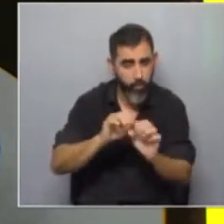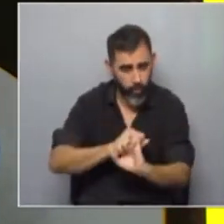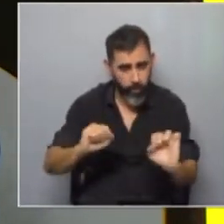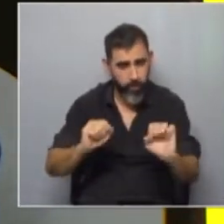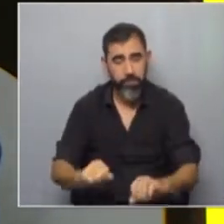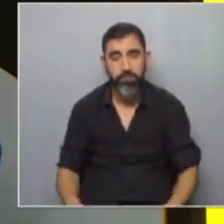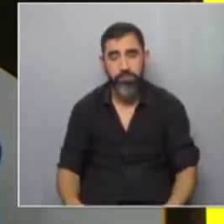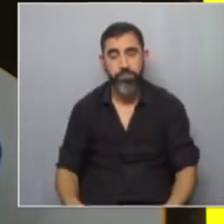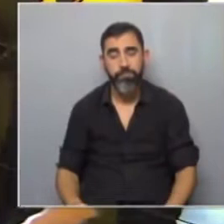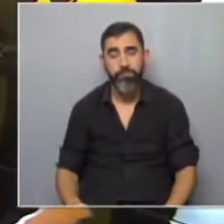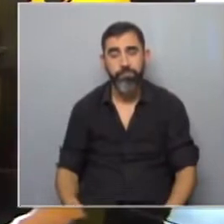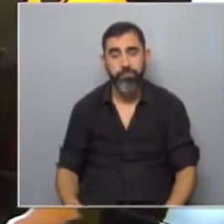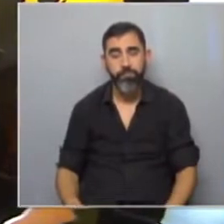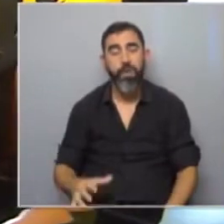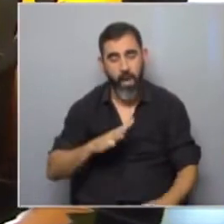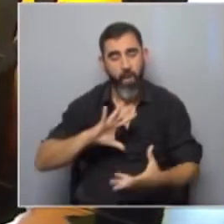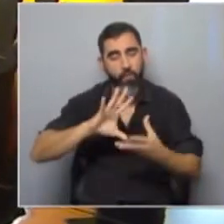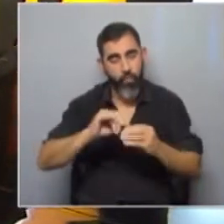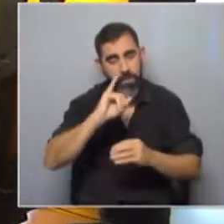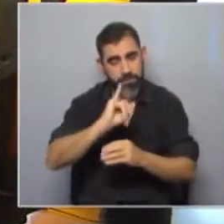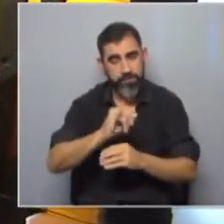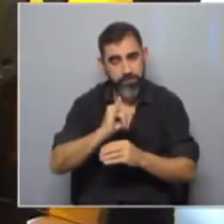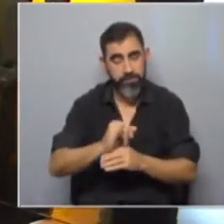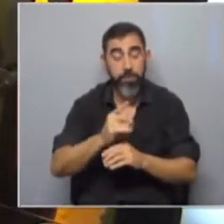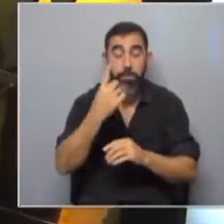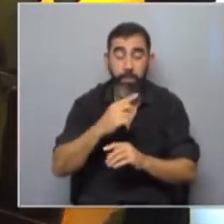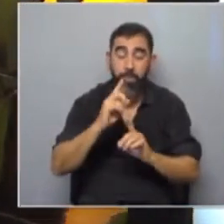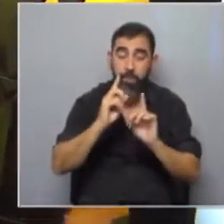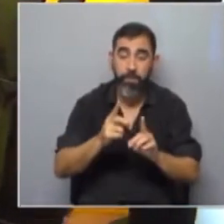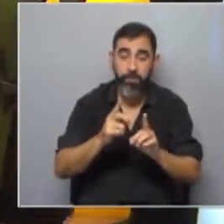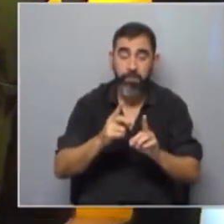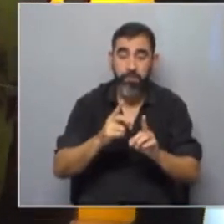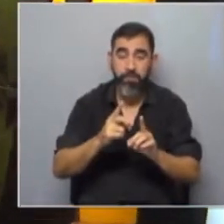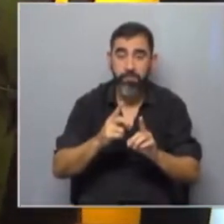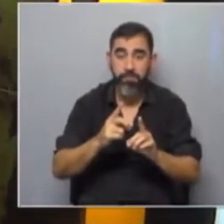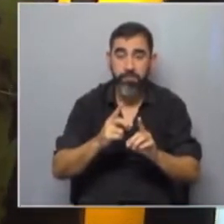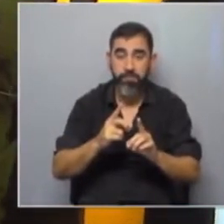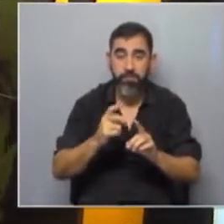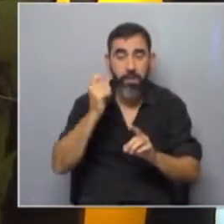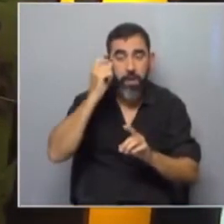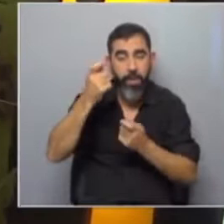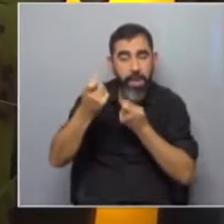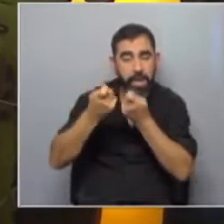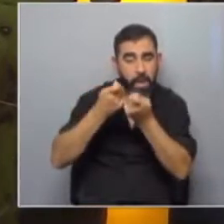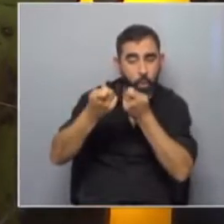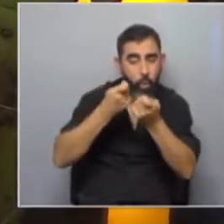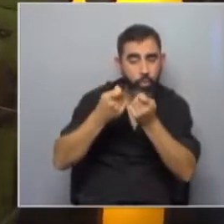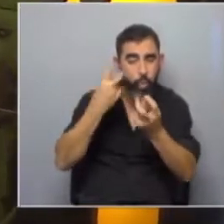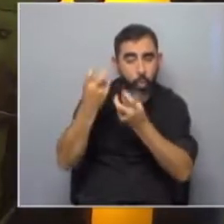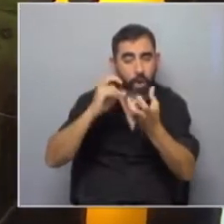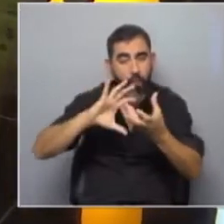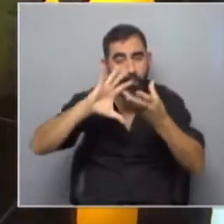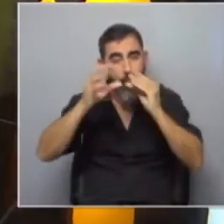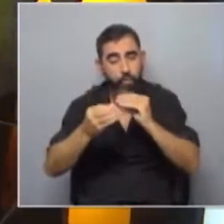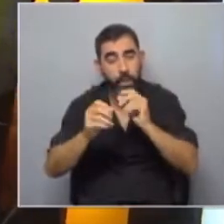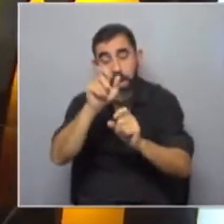esto que decía Leo. Un lugar que todavía se conserva, bastante natural, pero que tiene la presión de la urbanización ahí, a nada, del